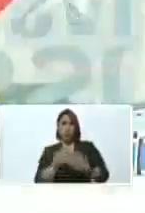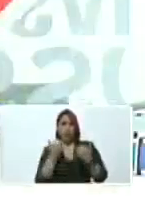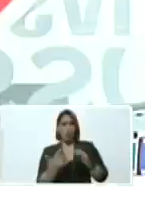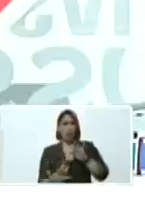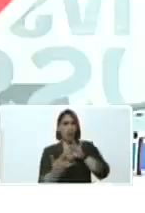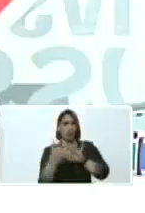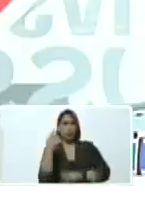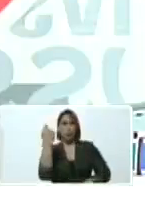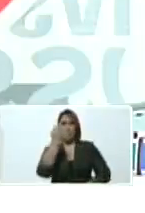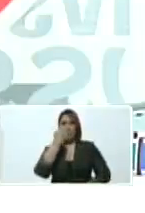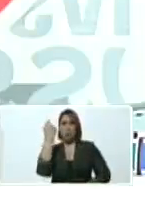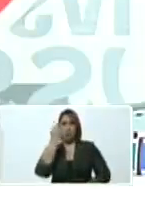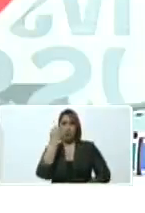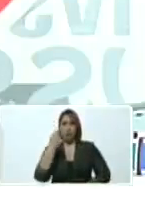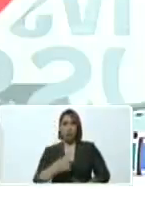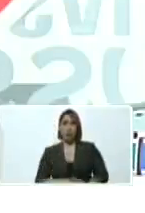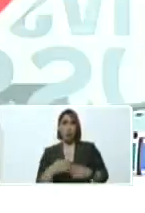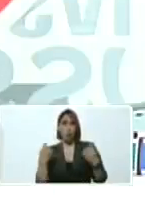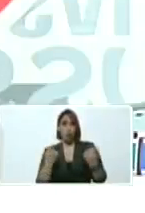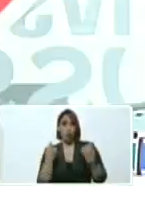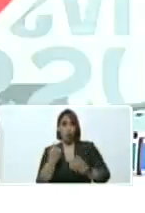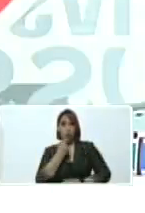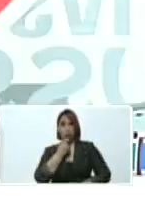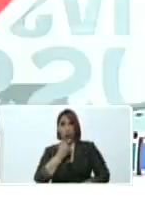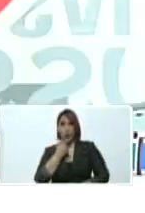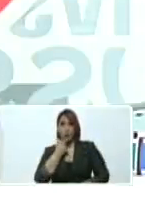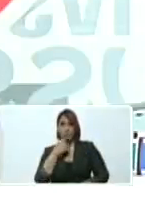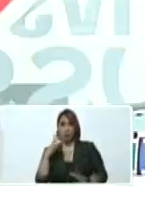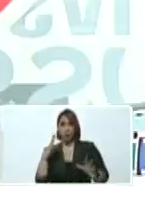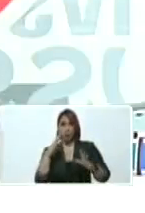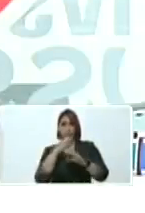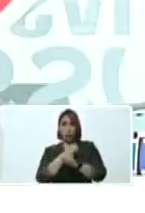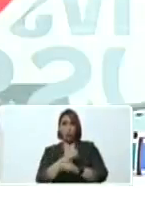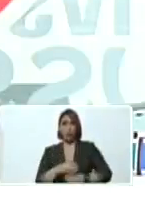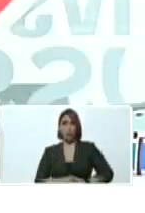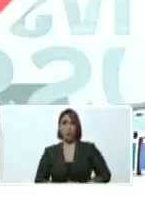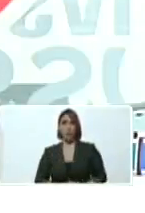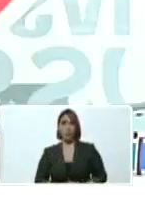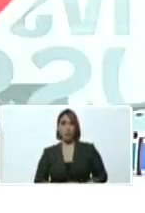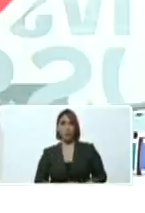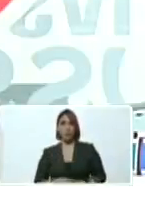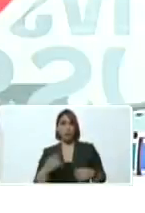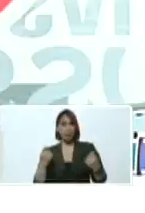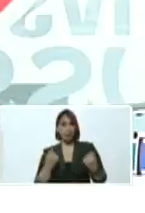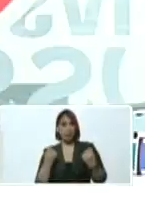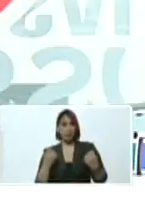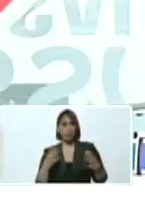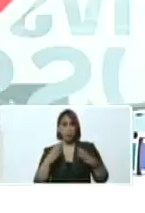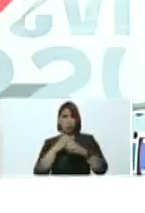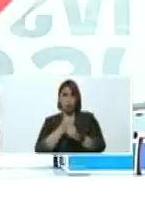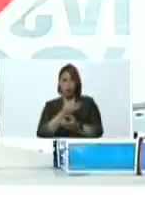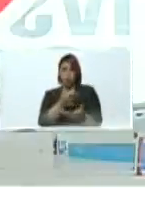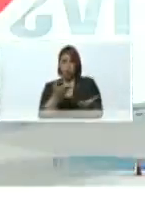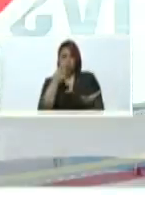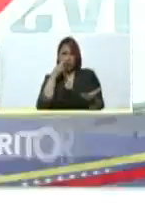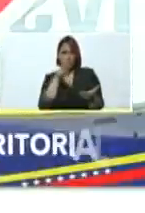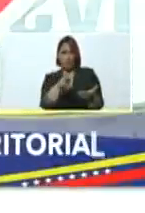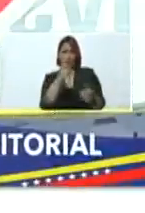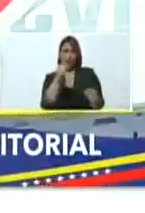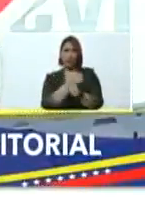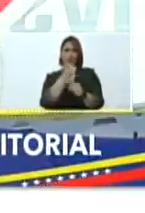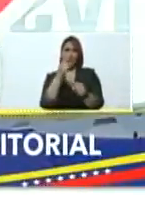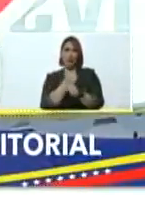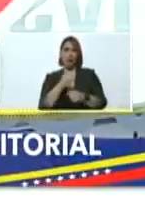Apure. Esta jornada bonita, nocturna. Esta jornada nocturna para que ustedes vean esta obra